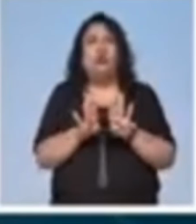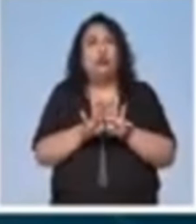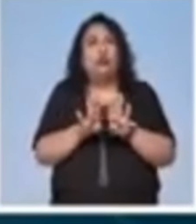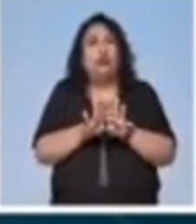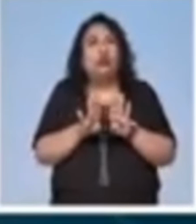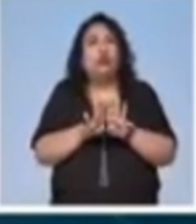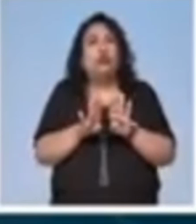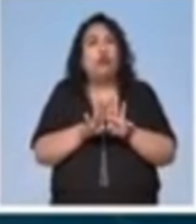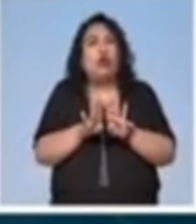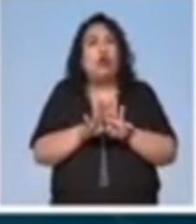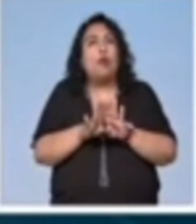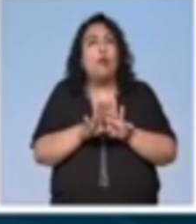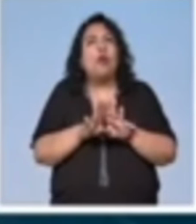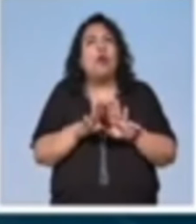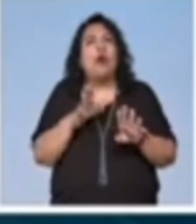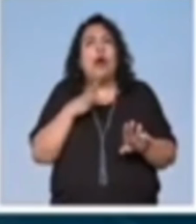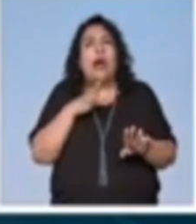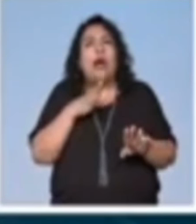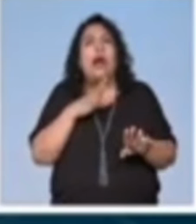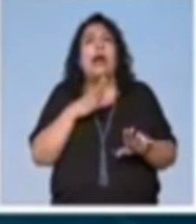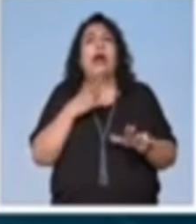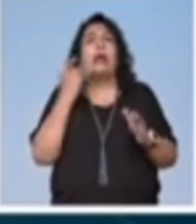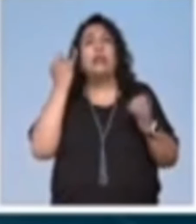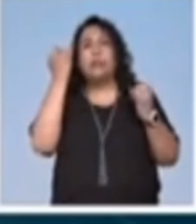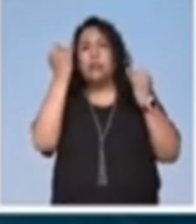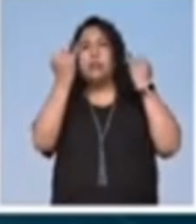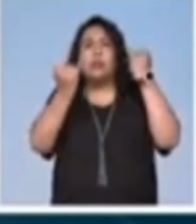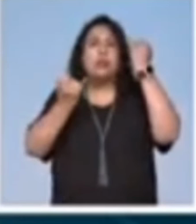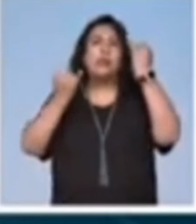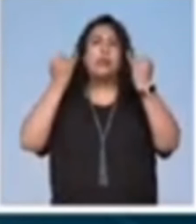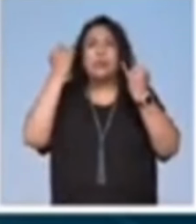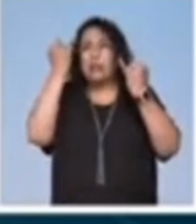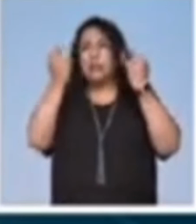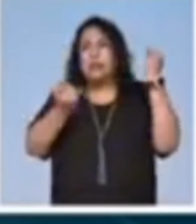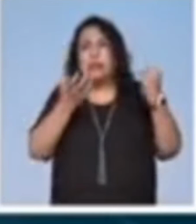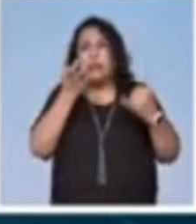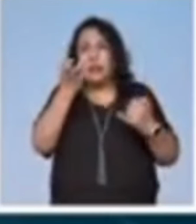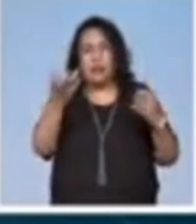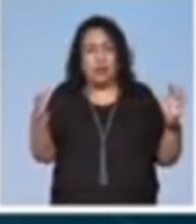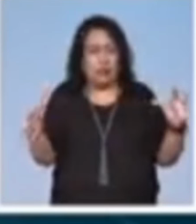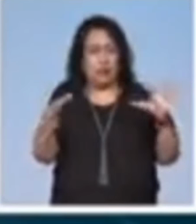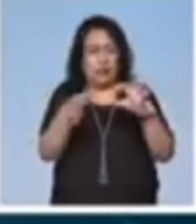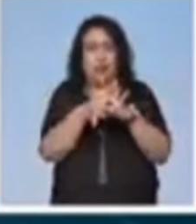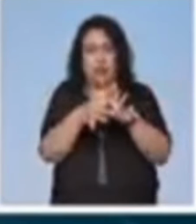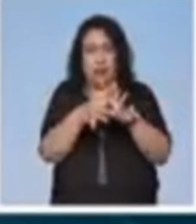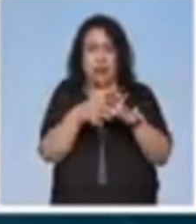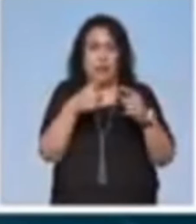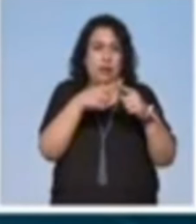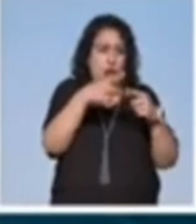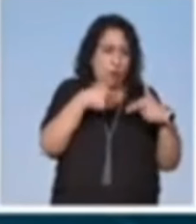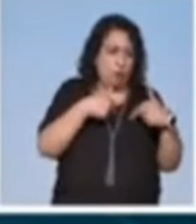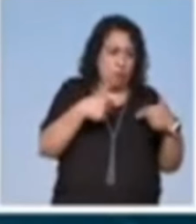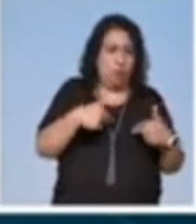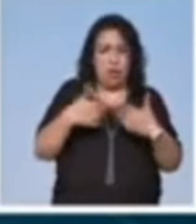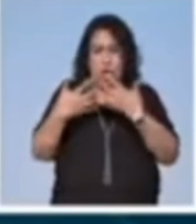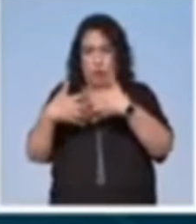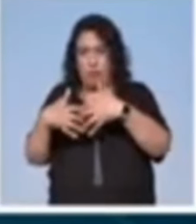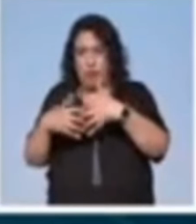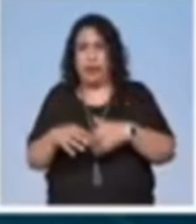cómo se hizo el ejercicio creativo en esa simbiosis entre el ser humano y la